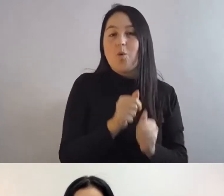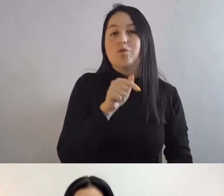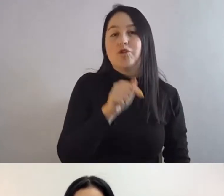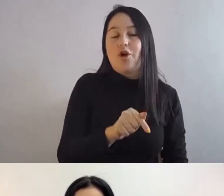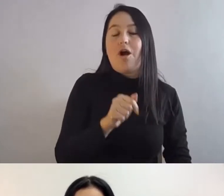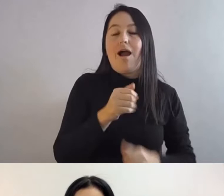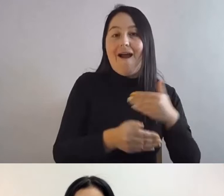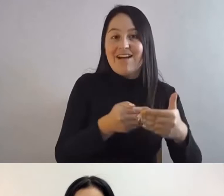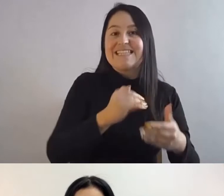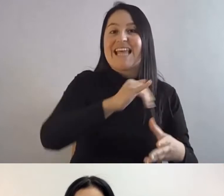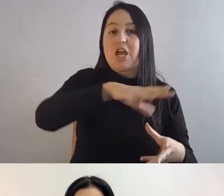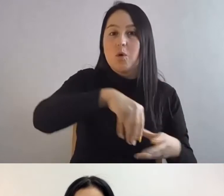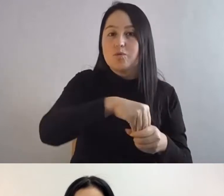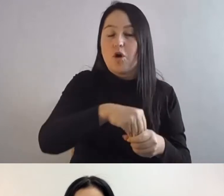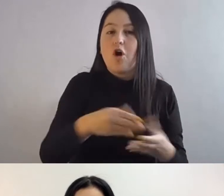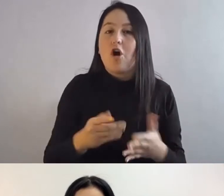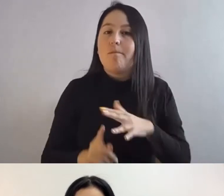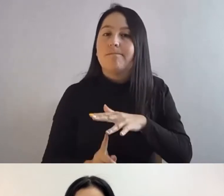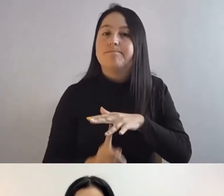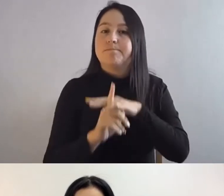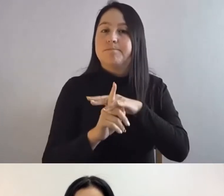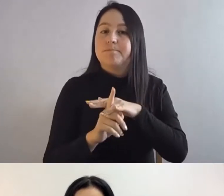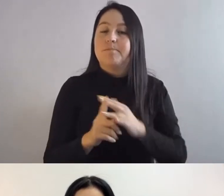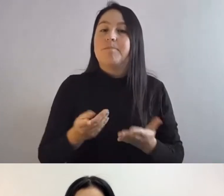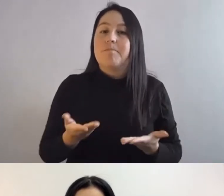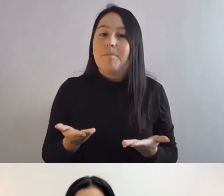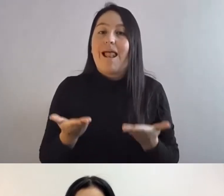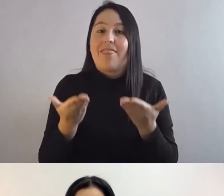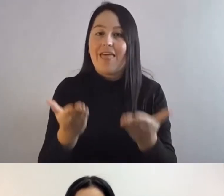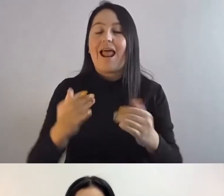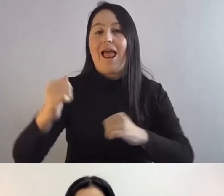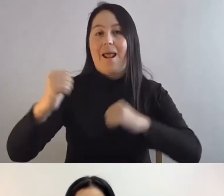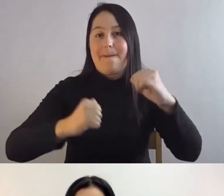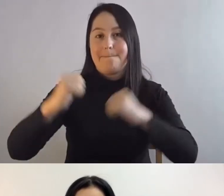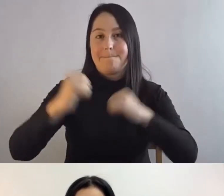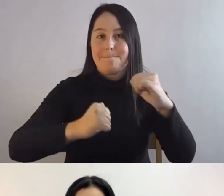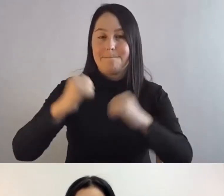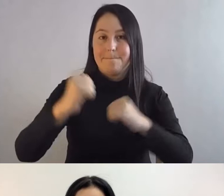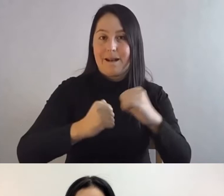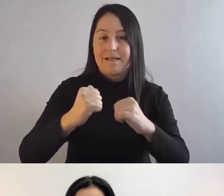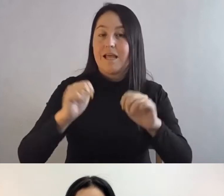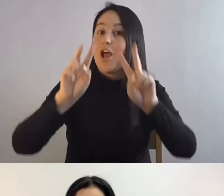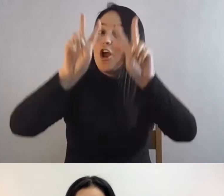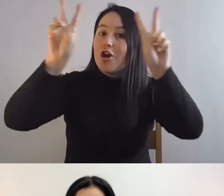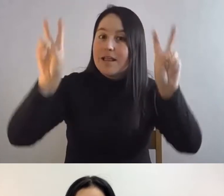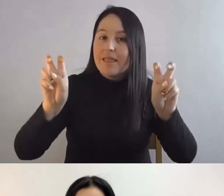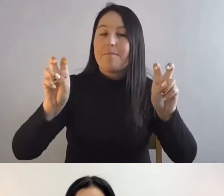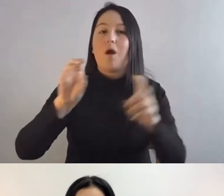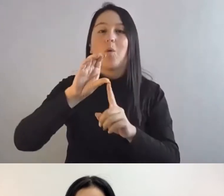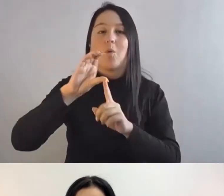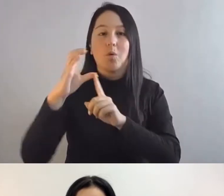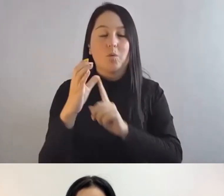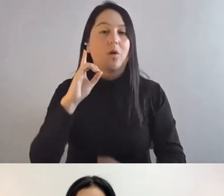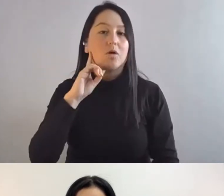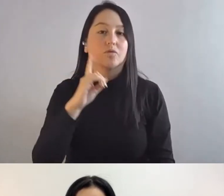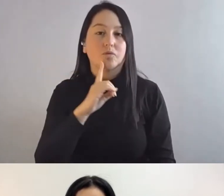nace con la idea de poder entregar o poder llegar hacia las empresas con la temática de la cultura sorda y de